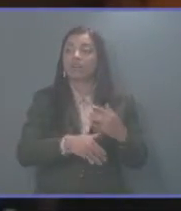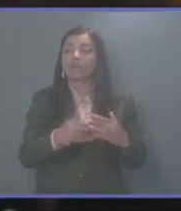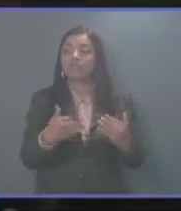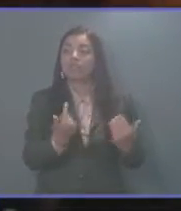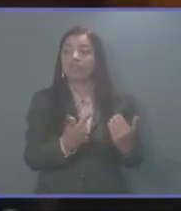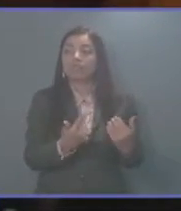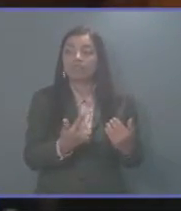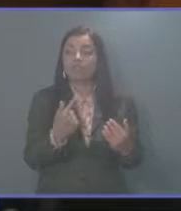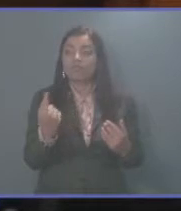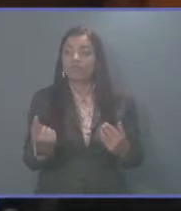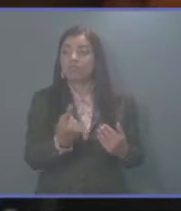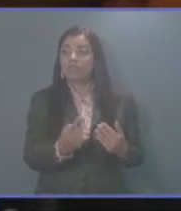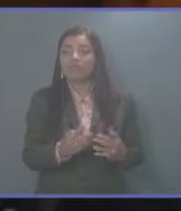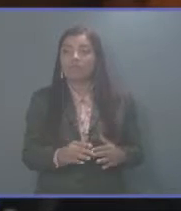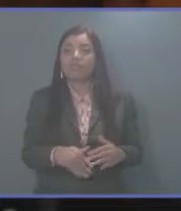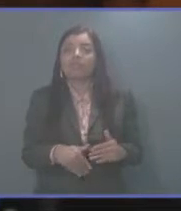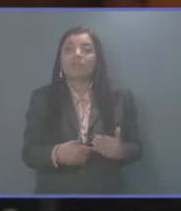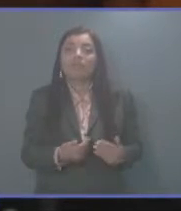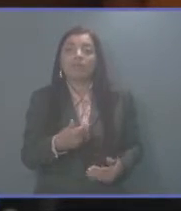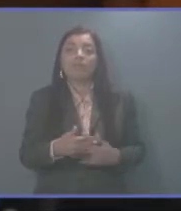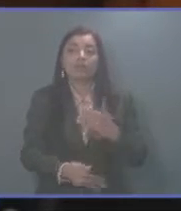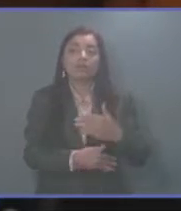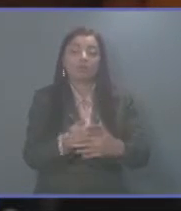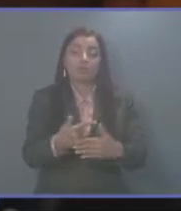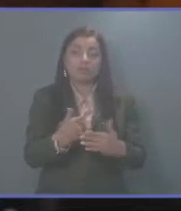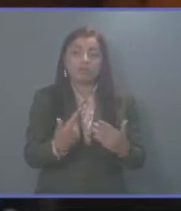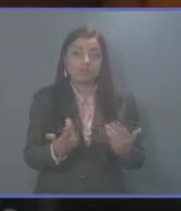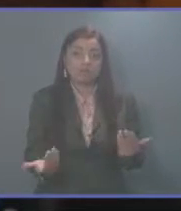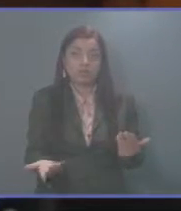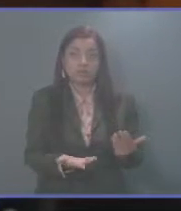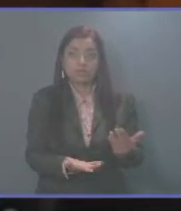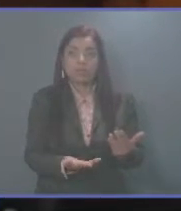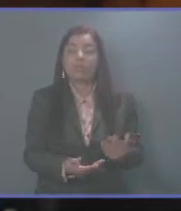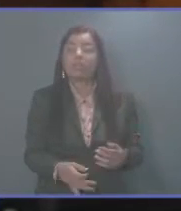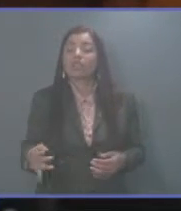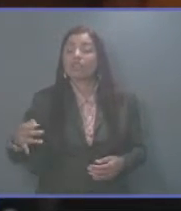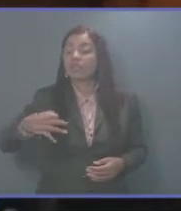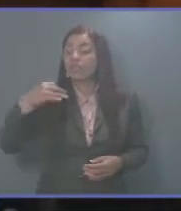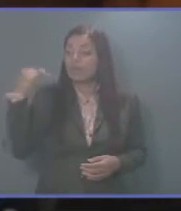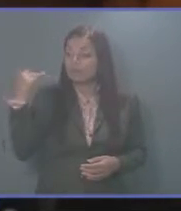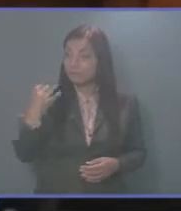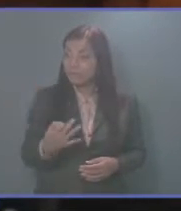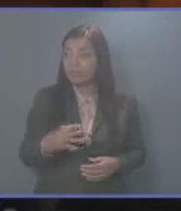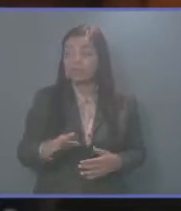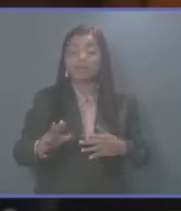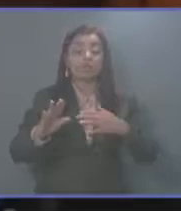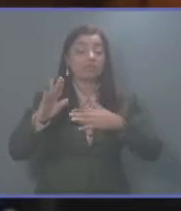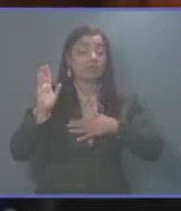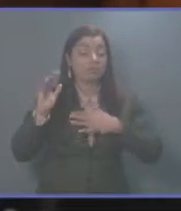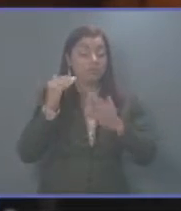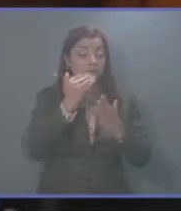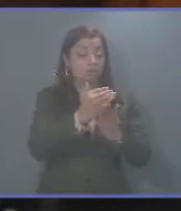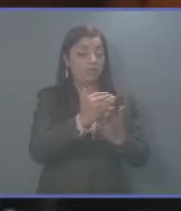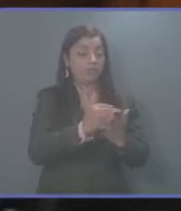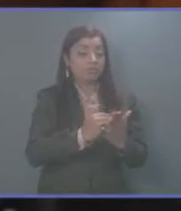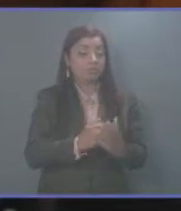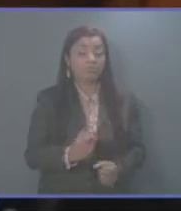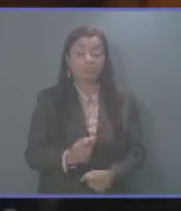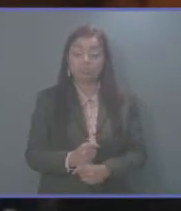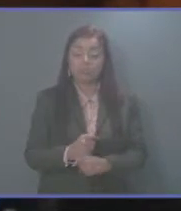artesanos, para los procesos de fabricación deberán cumplir las siguientes medidas de seguridad.